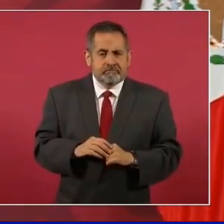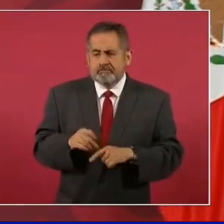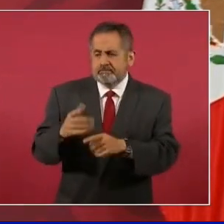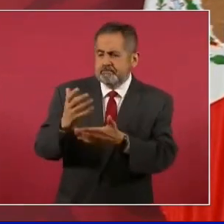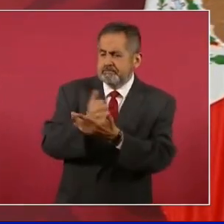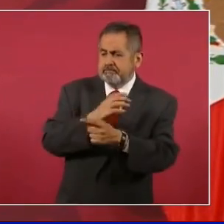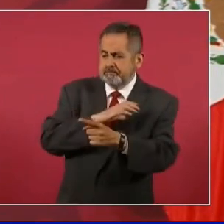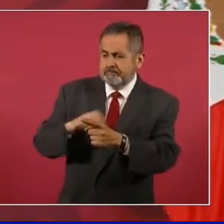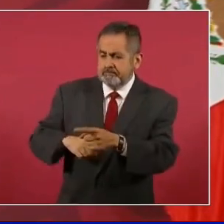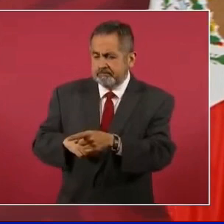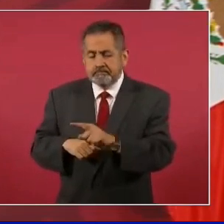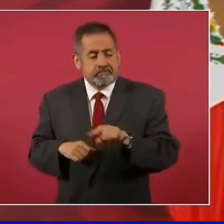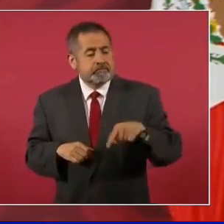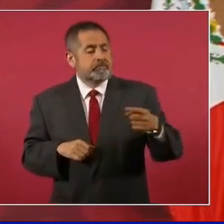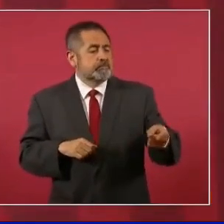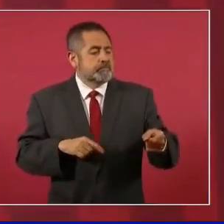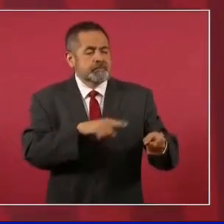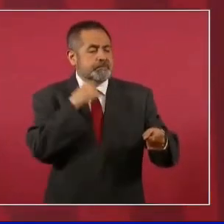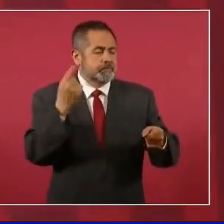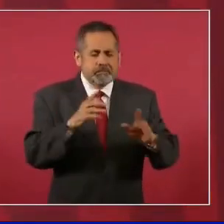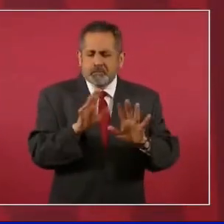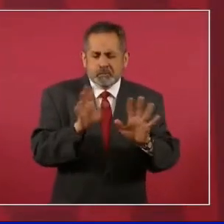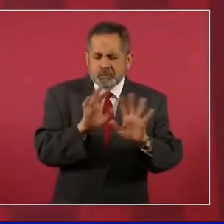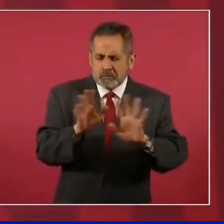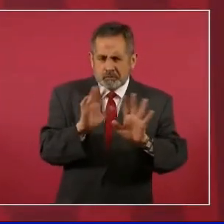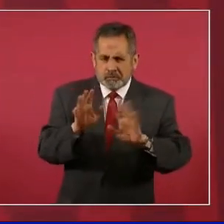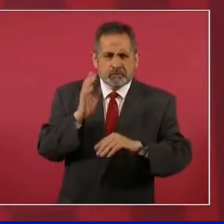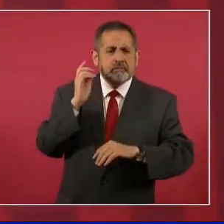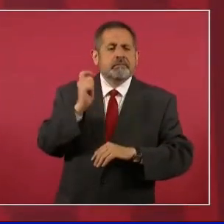candidata y haya perdido un candidato,